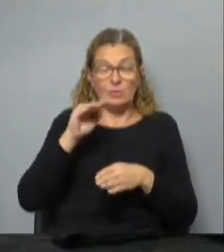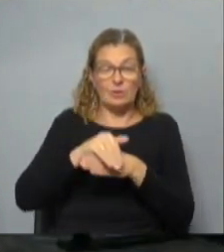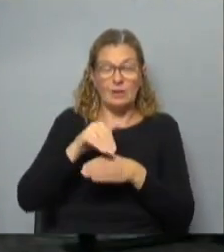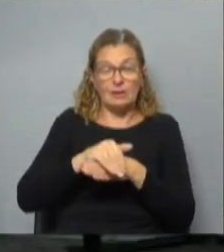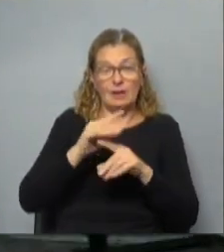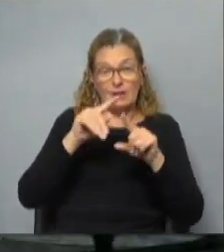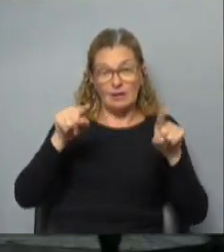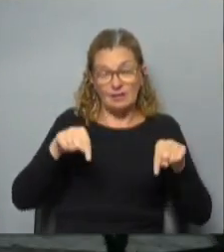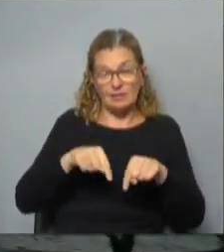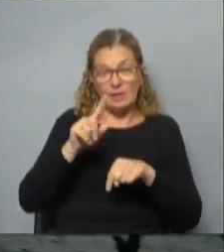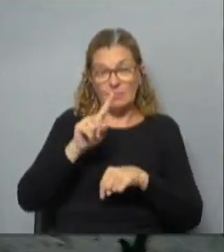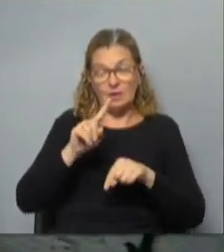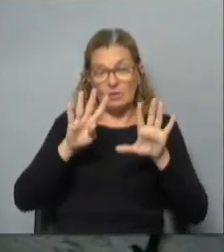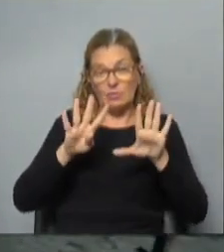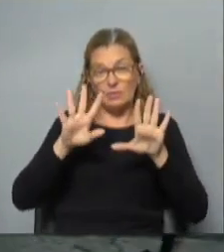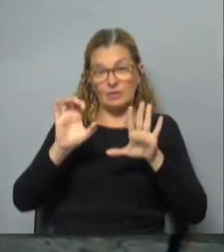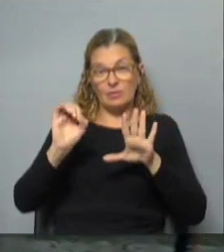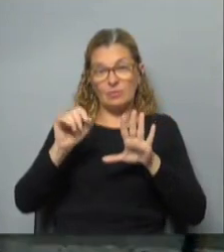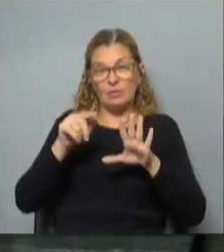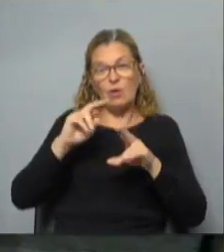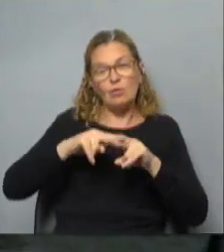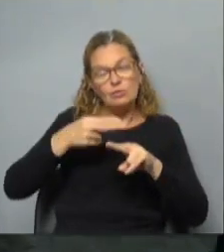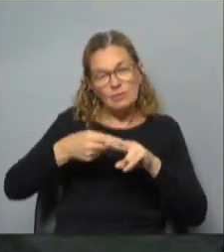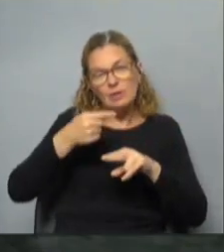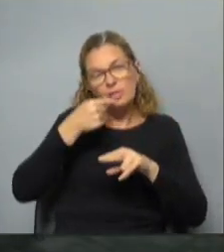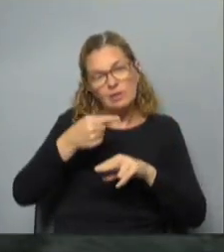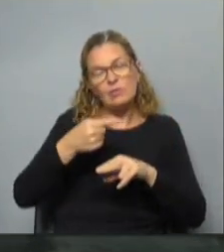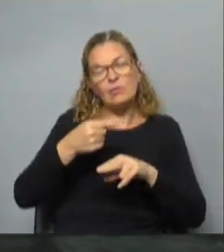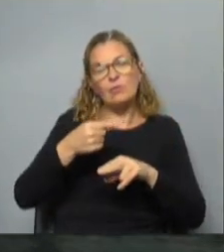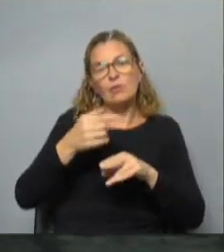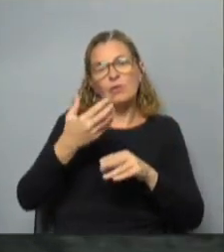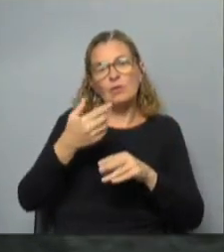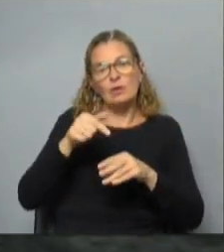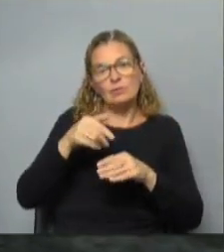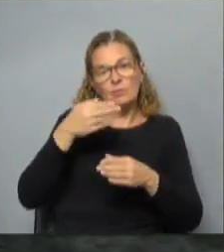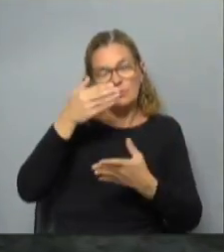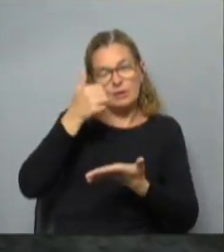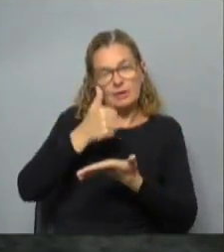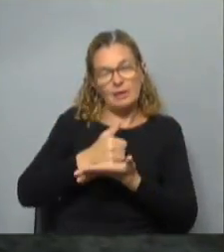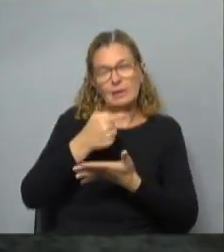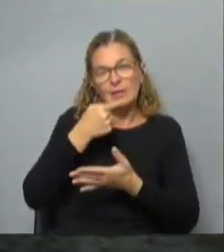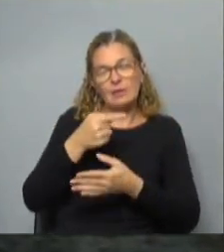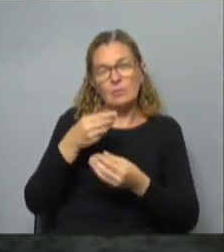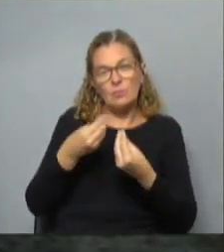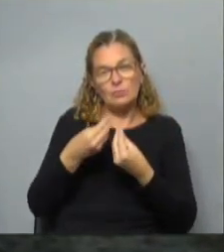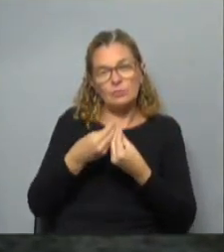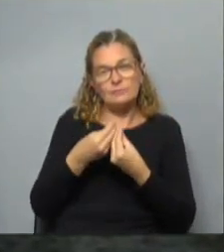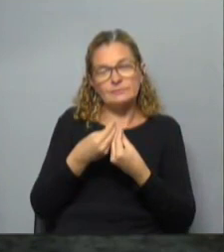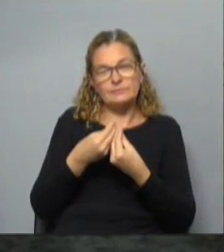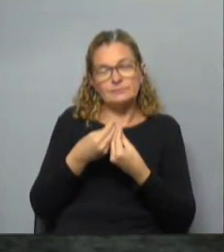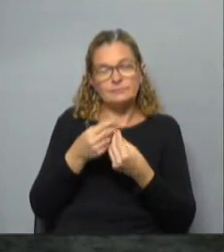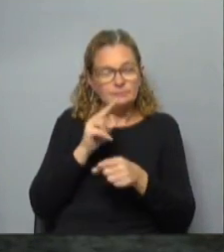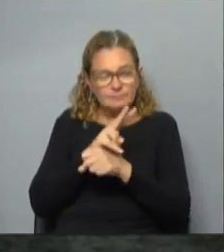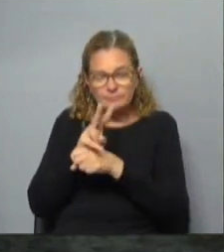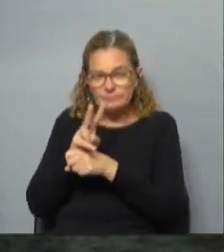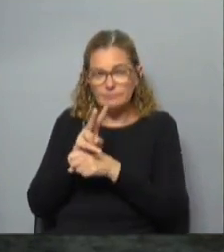la lista en 1950 bueno volvió a impugnar las elecciones estuvieron por aquí y lo que consideró fue que varios veedores